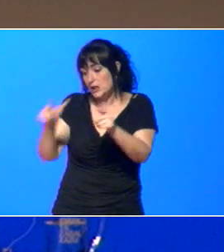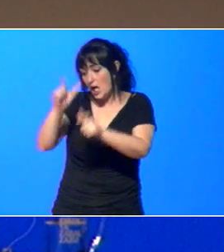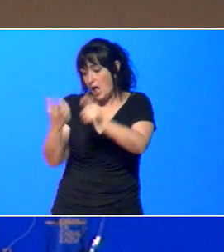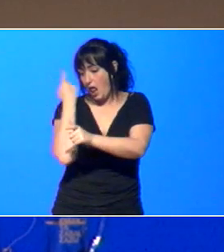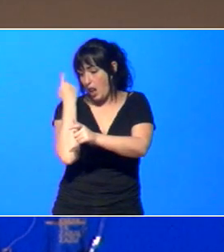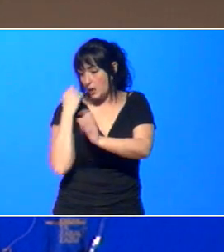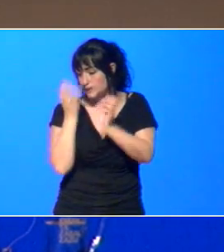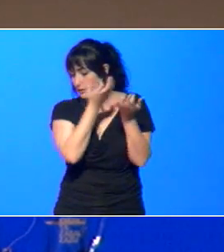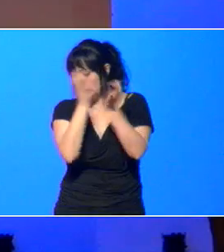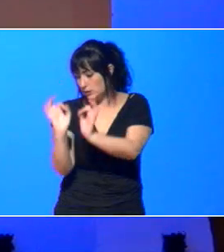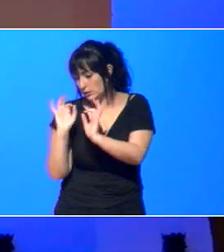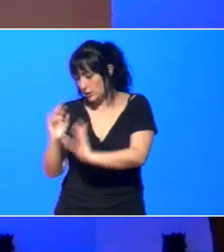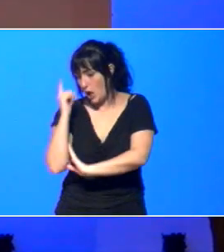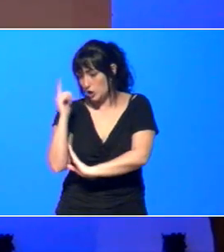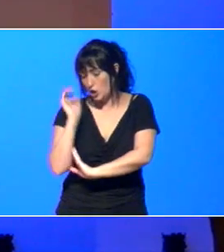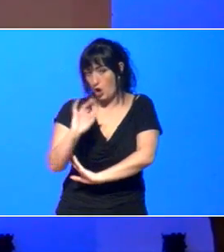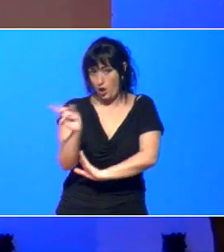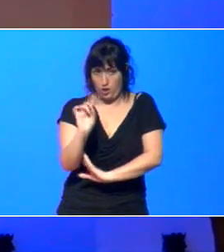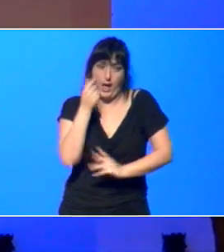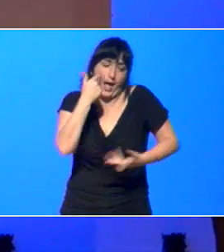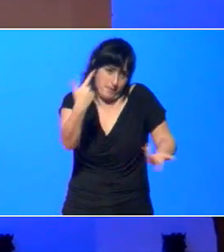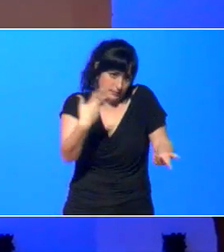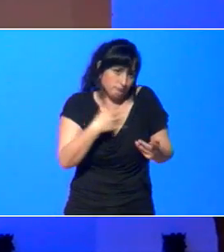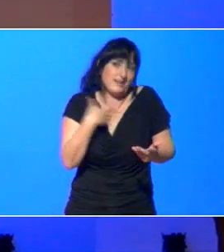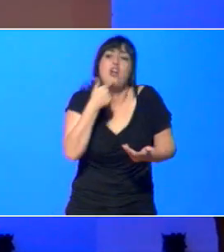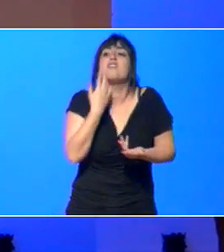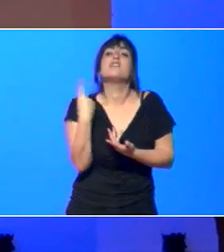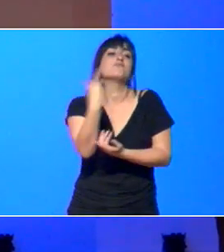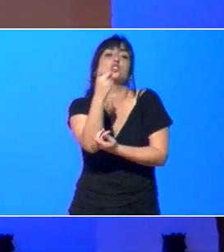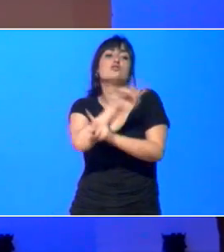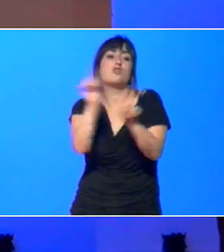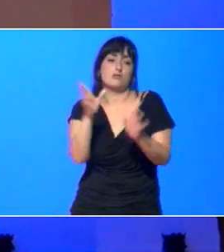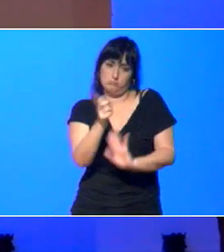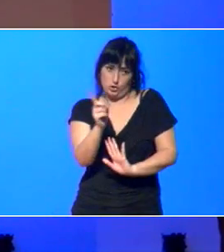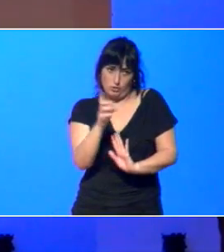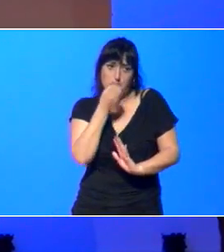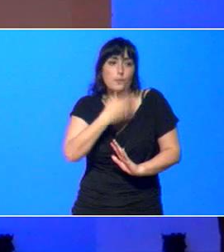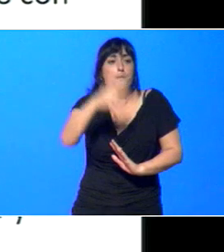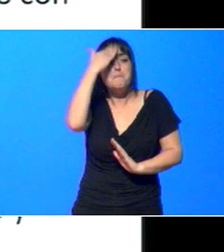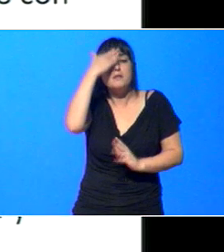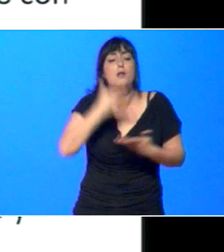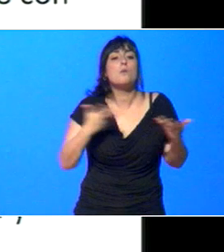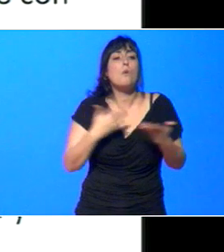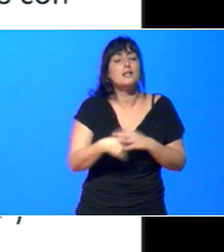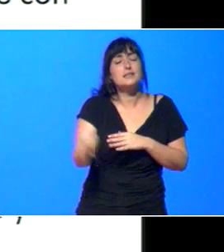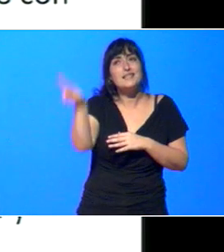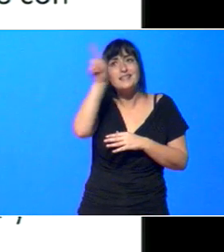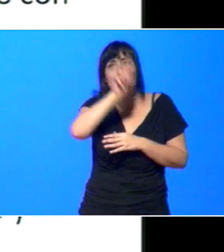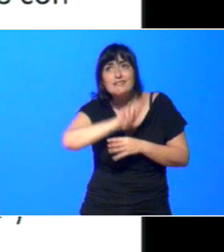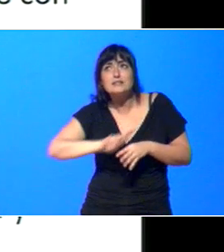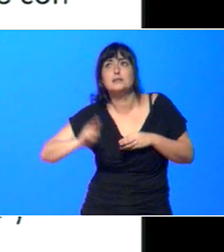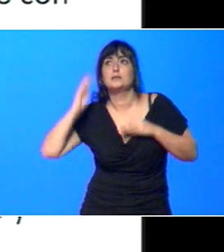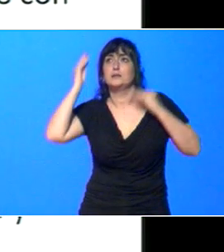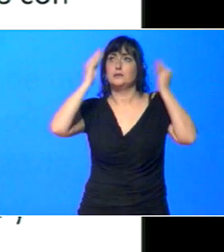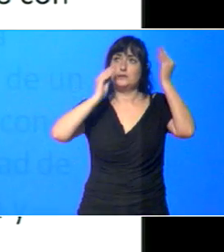alumnas, lo cual no quiere decir que no necesitemos. Pero lo central tiene que ser repensar las